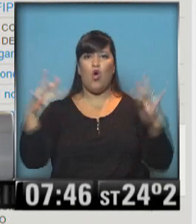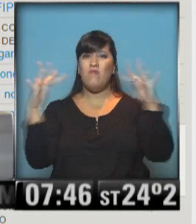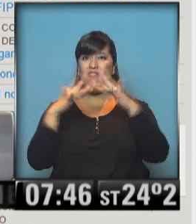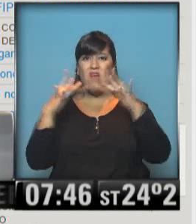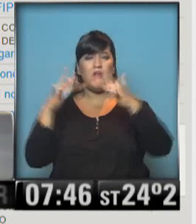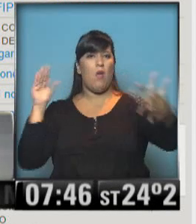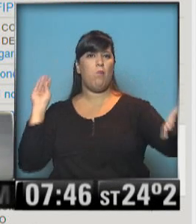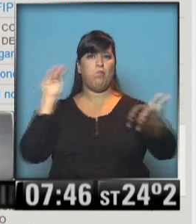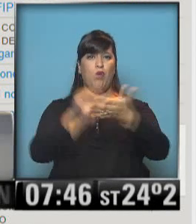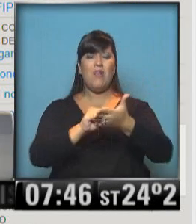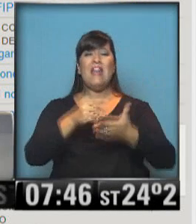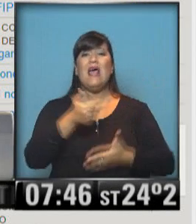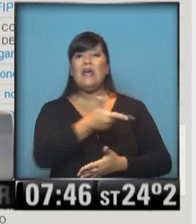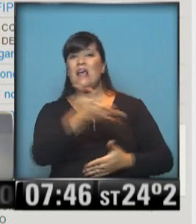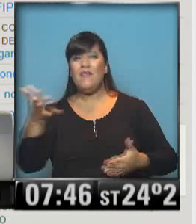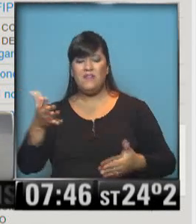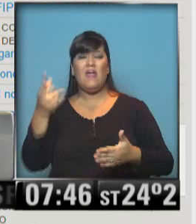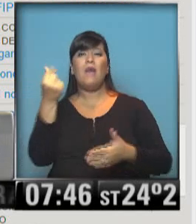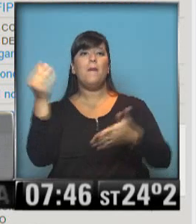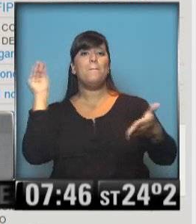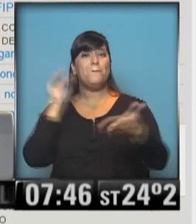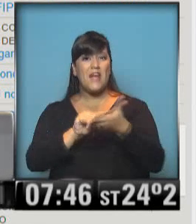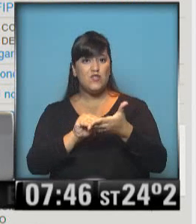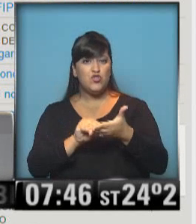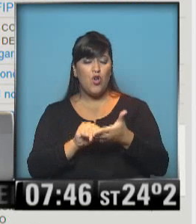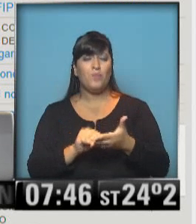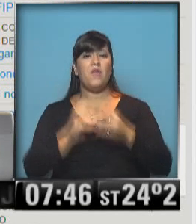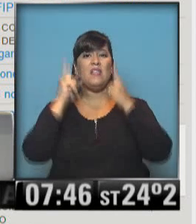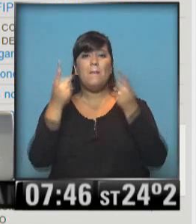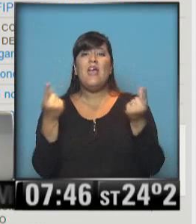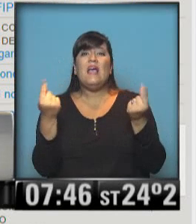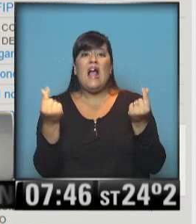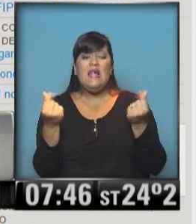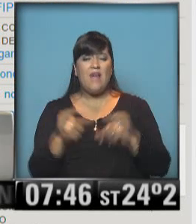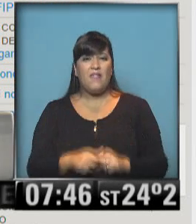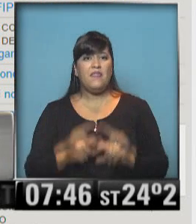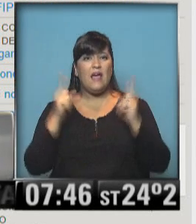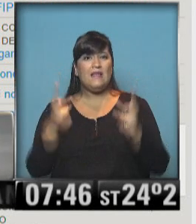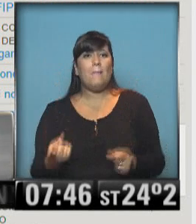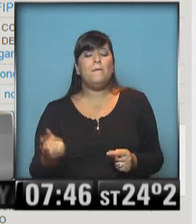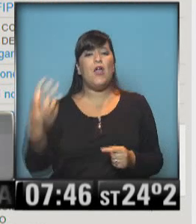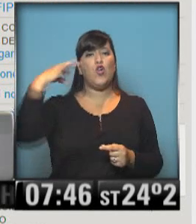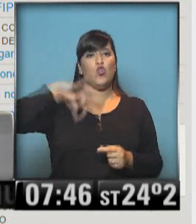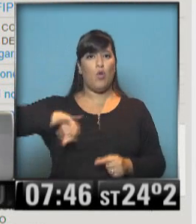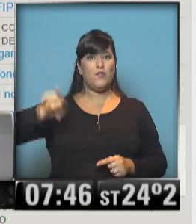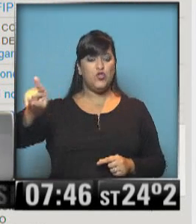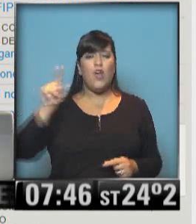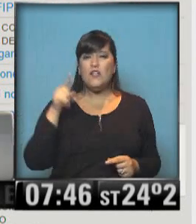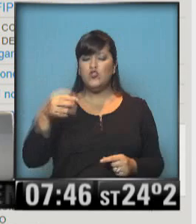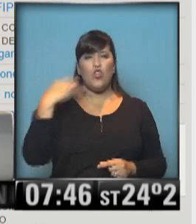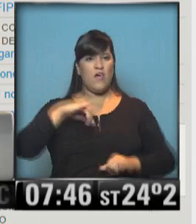realizando la cantidad que opera el precio la calidad y las condiciones de pago todo esto deberá estar